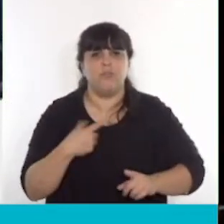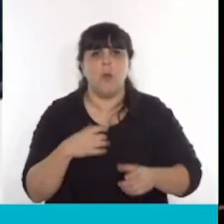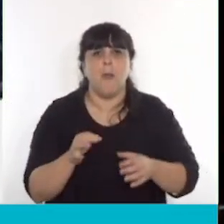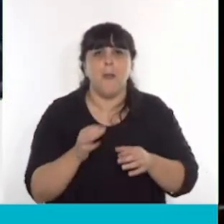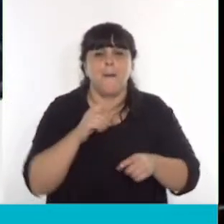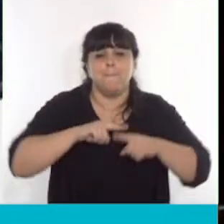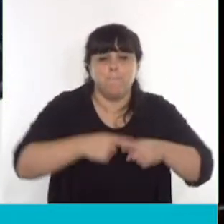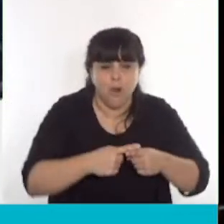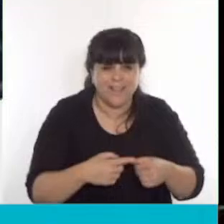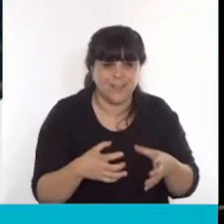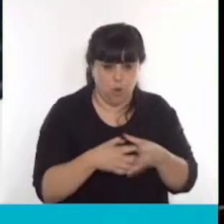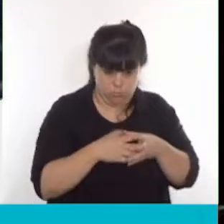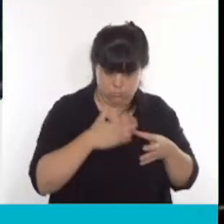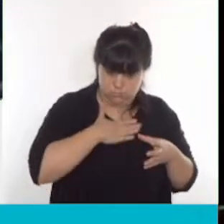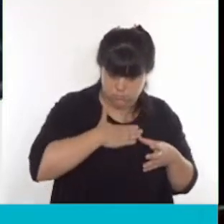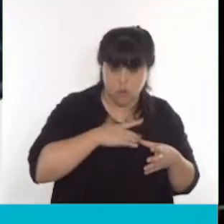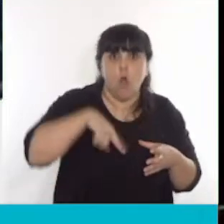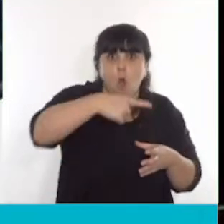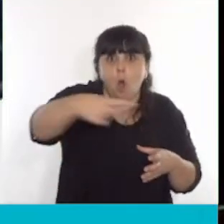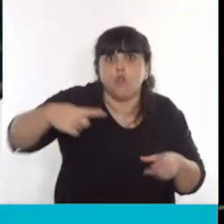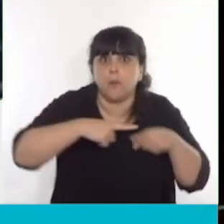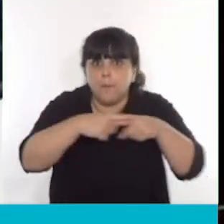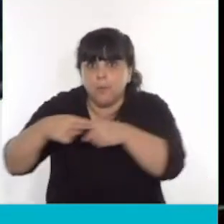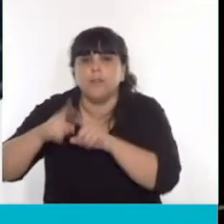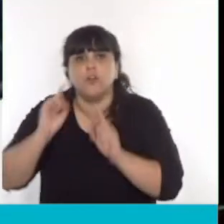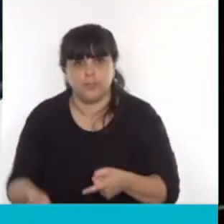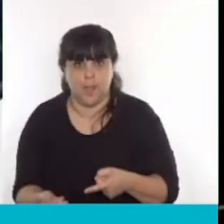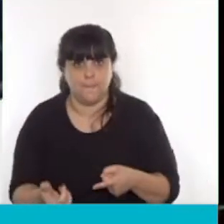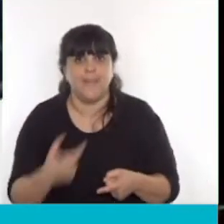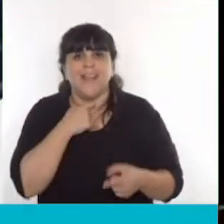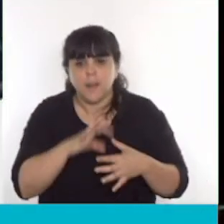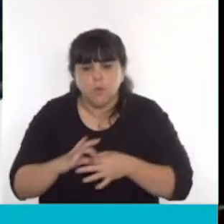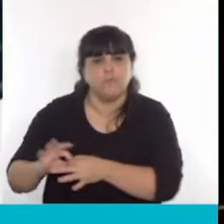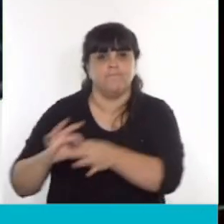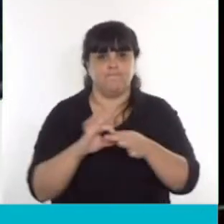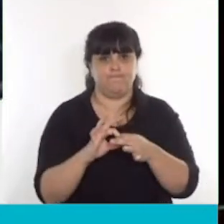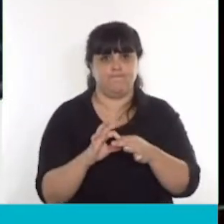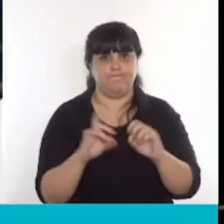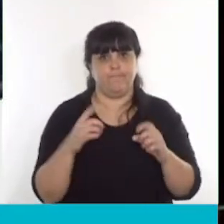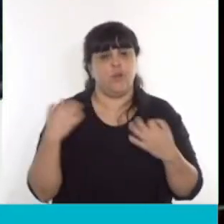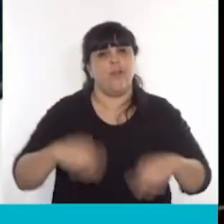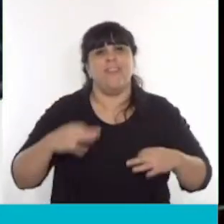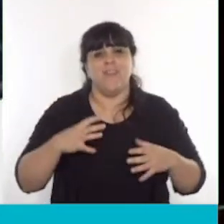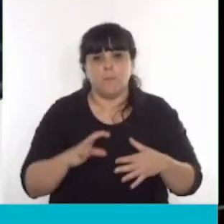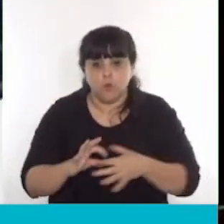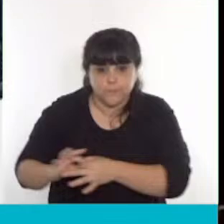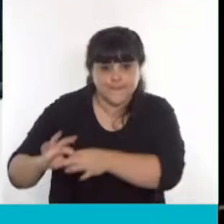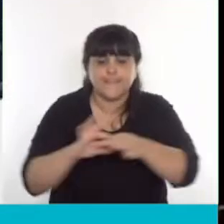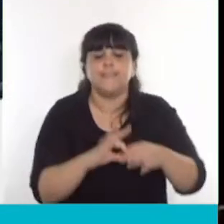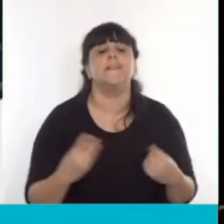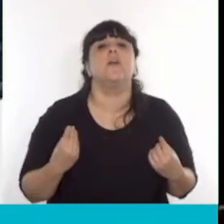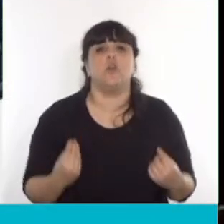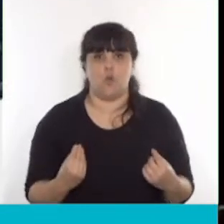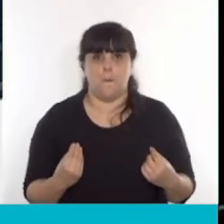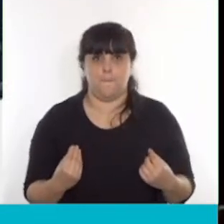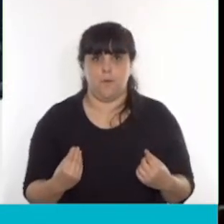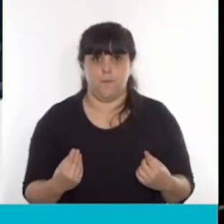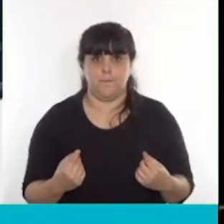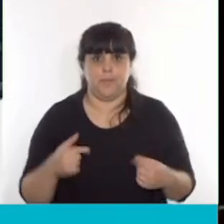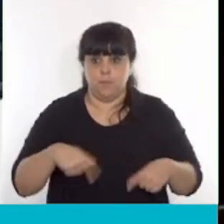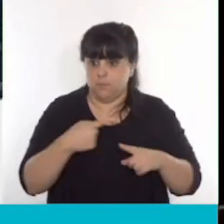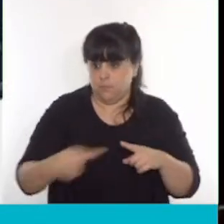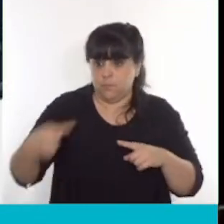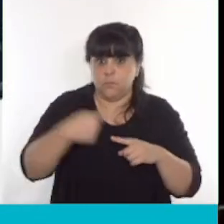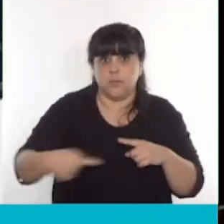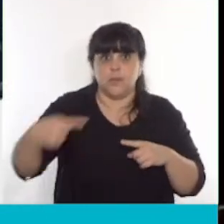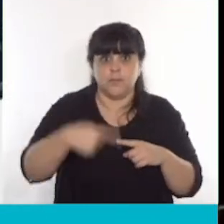desde nuestro lugar, bregamos por la unidad, pero tenemos que darle forma a esa unidad. Porque si bien durante todas estas semanas se popularizó